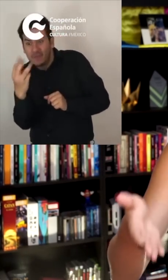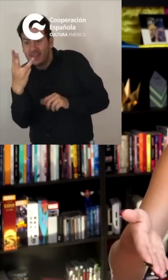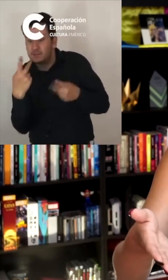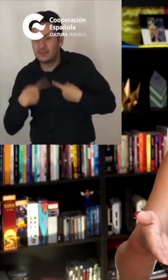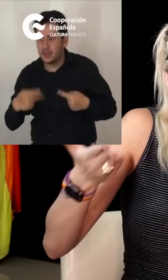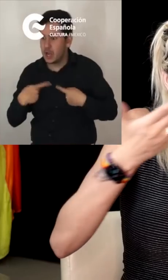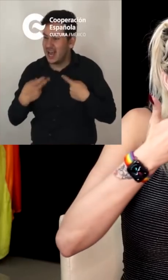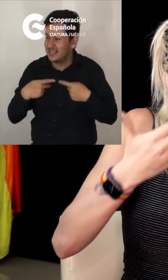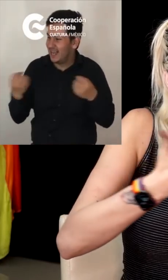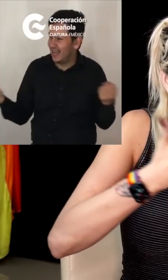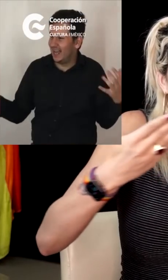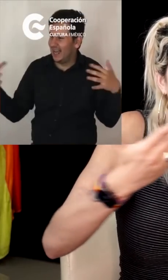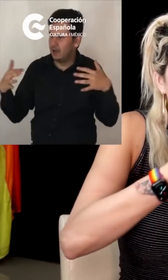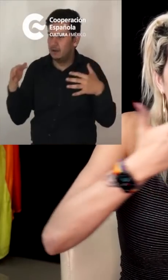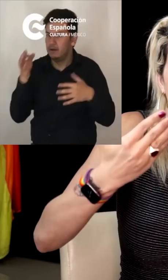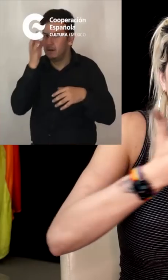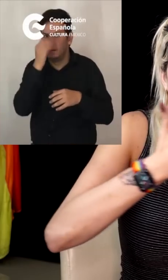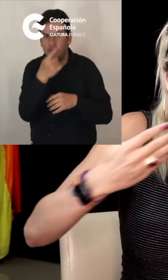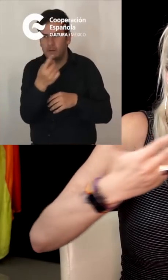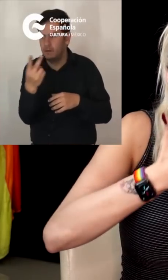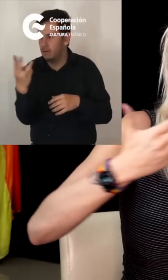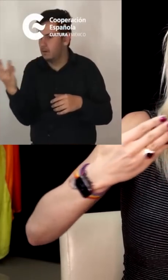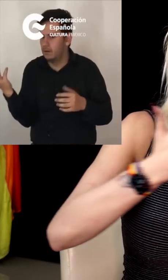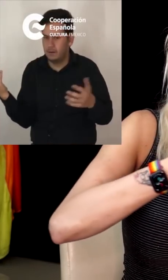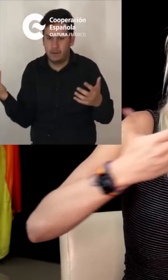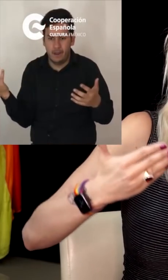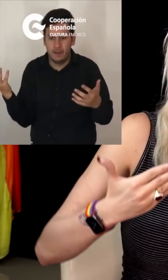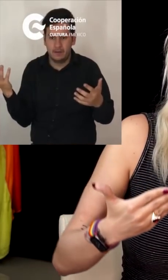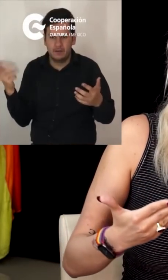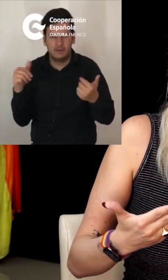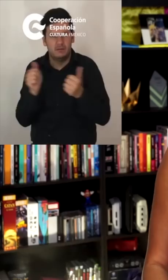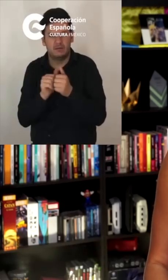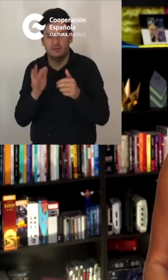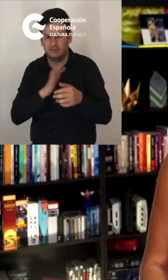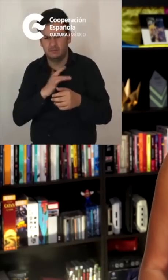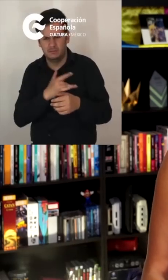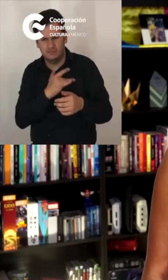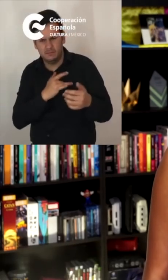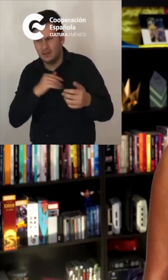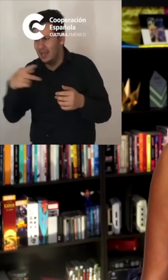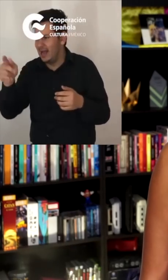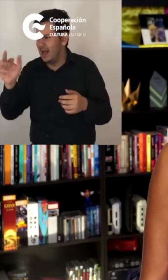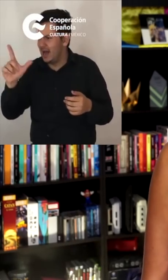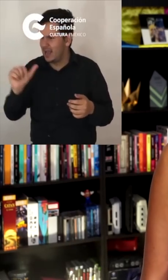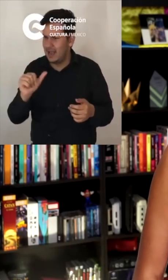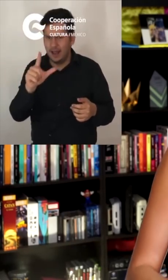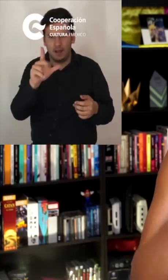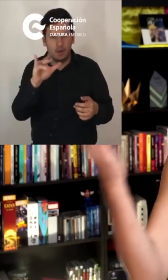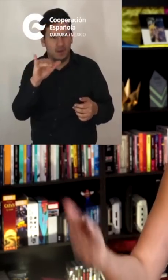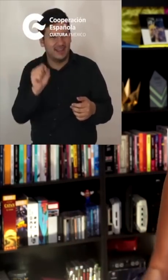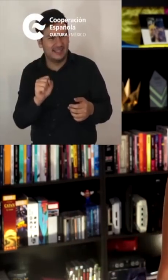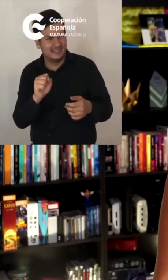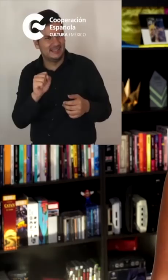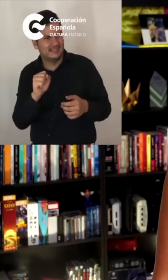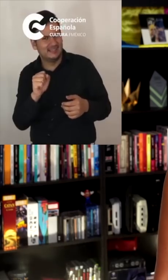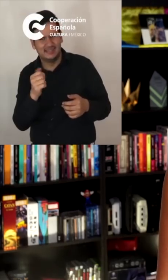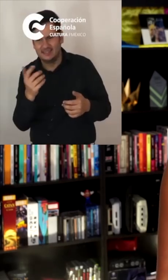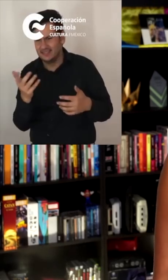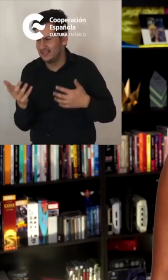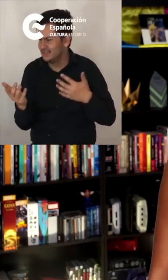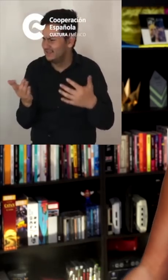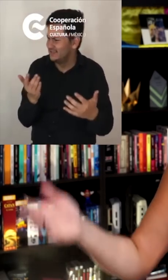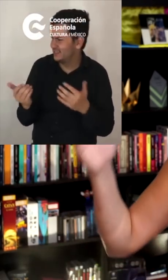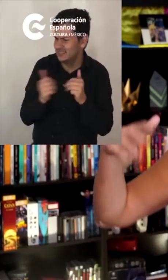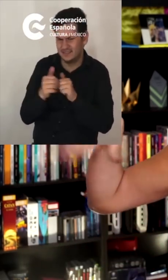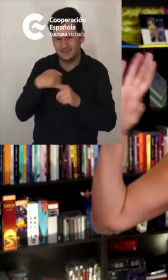de toda la gente esperada. Y entonces verse en este raro intercambio. Era Carla, Luis, al diablo. Entes sociales que tú sabes que